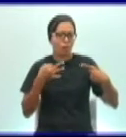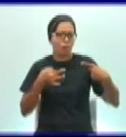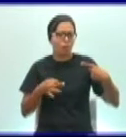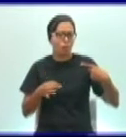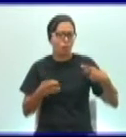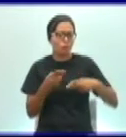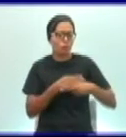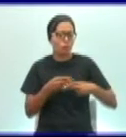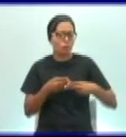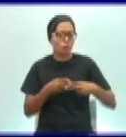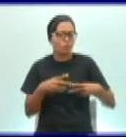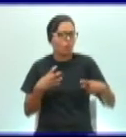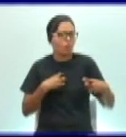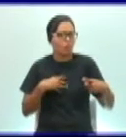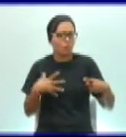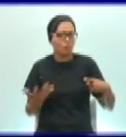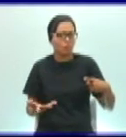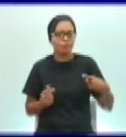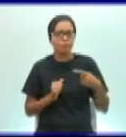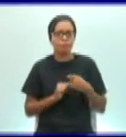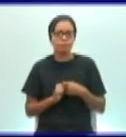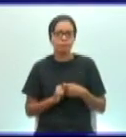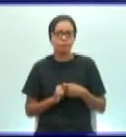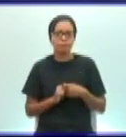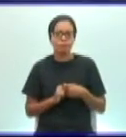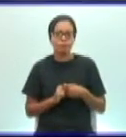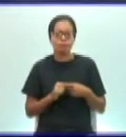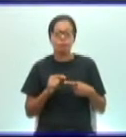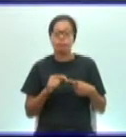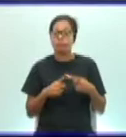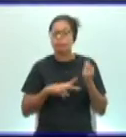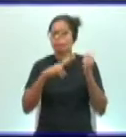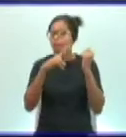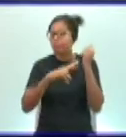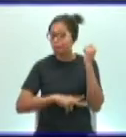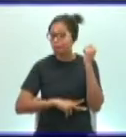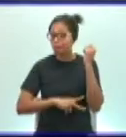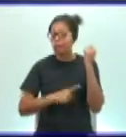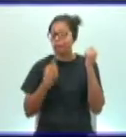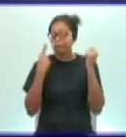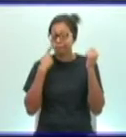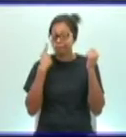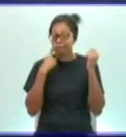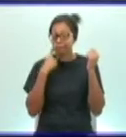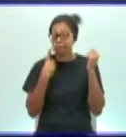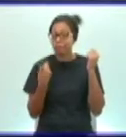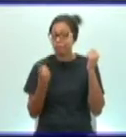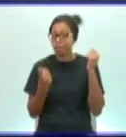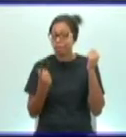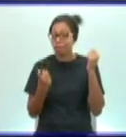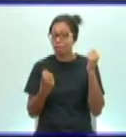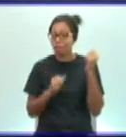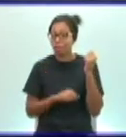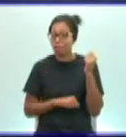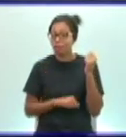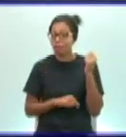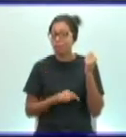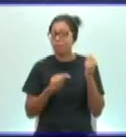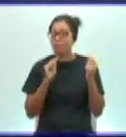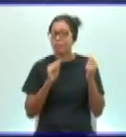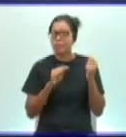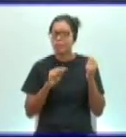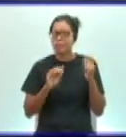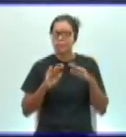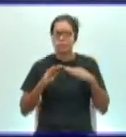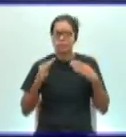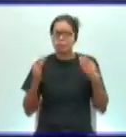documentos históricos nosotros? Bueno, hay que ver la valoración, porque la valoración desde un punto de vista tiene todo un algoritmo,